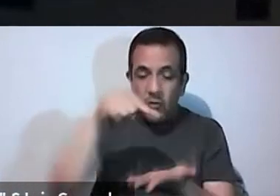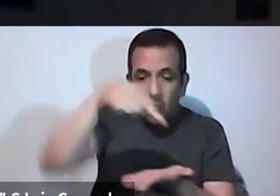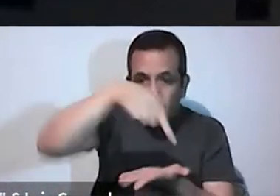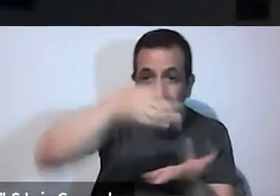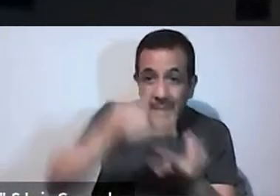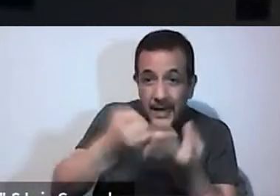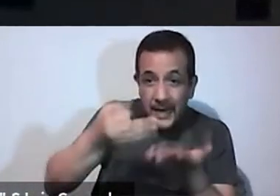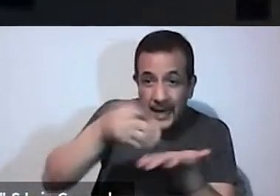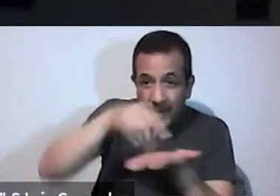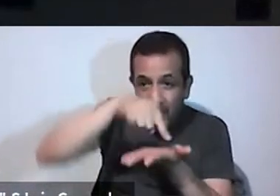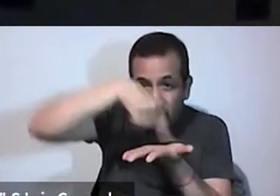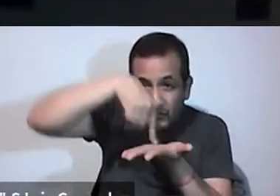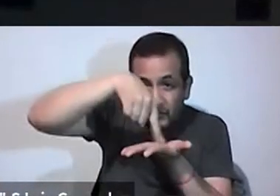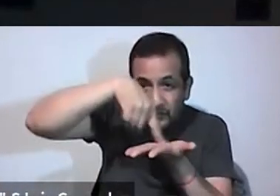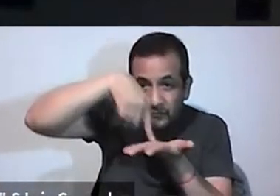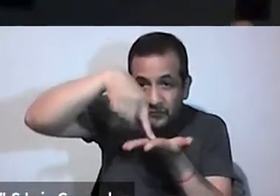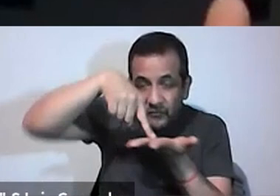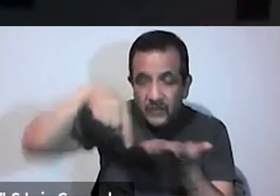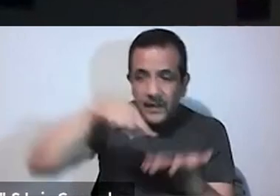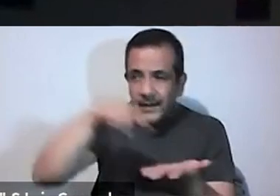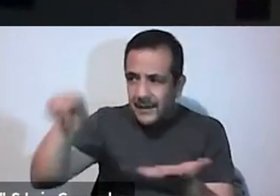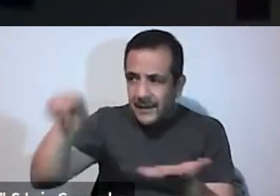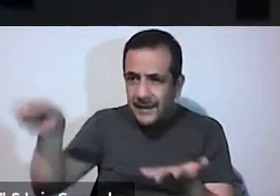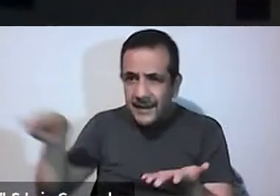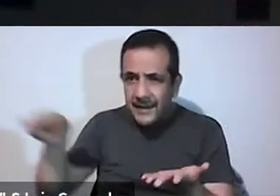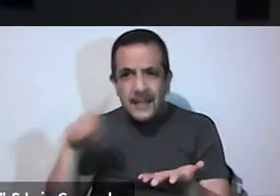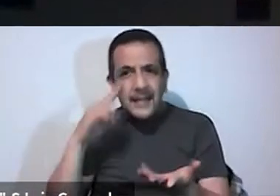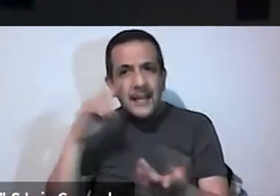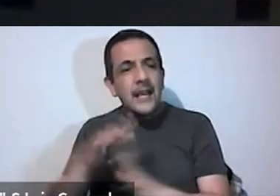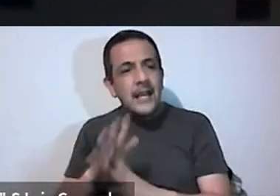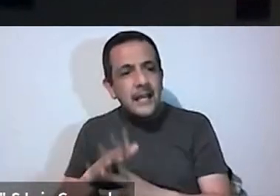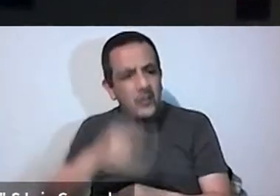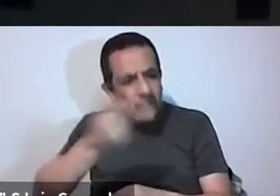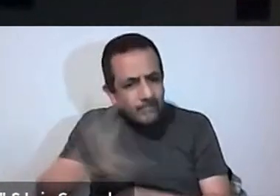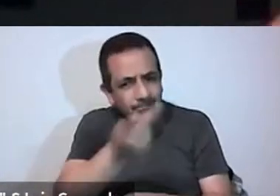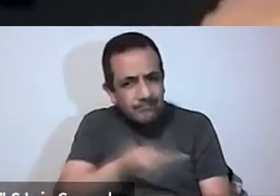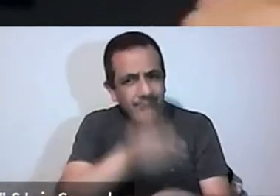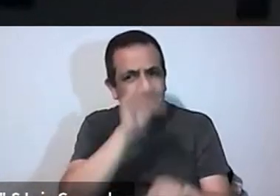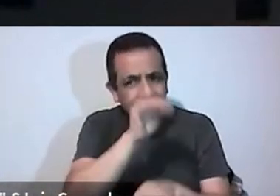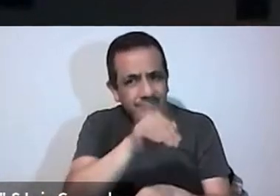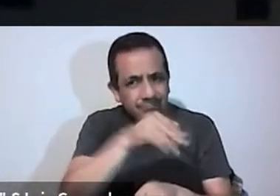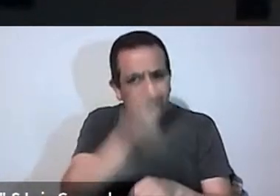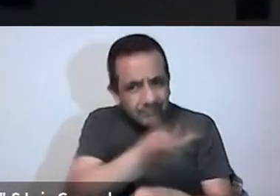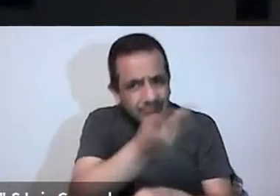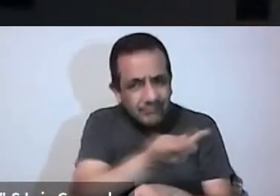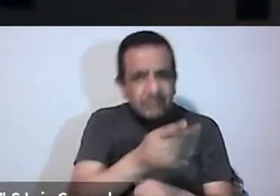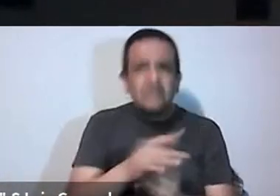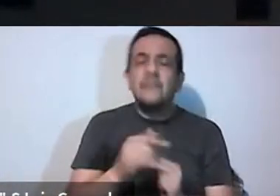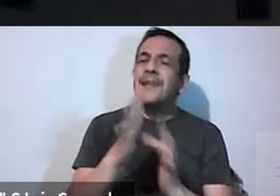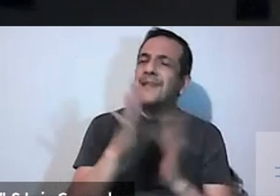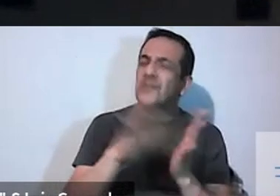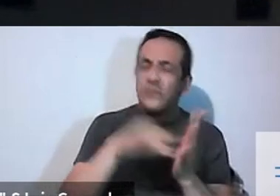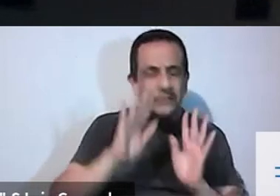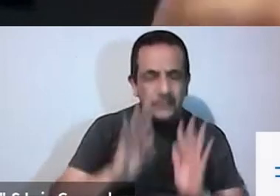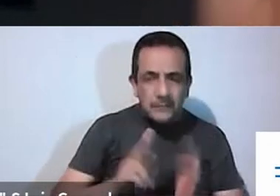suelo. Y como ellos lo acosaban a preguntas, Jesús se incorpora y les